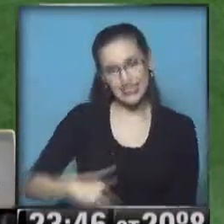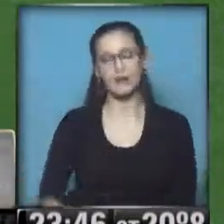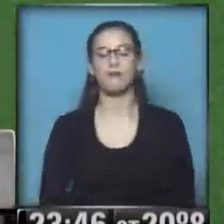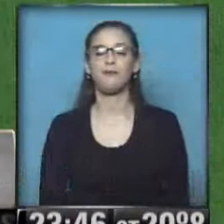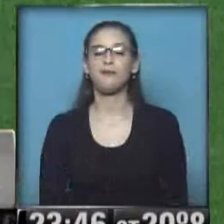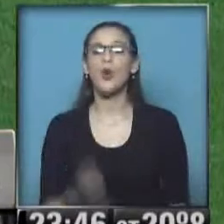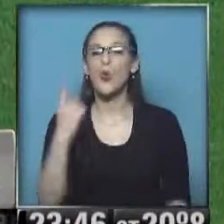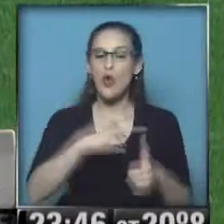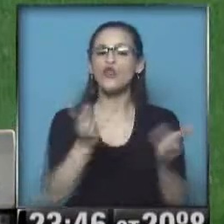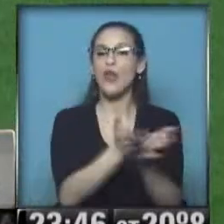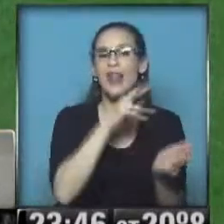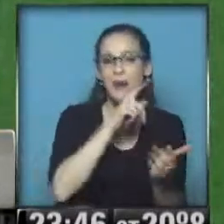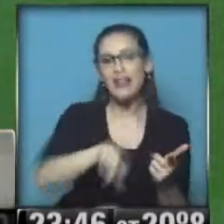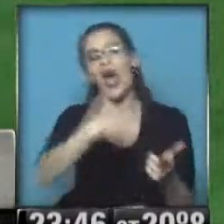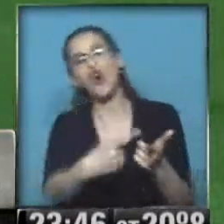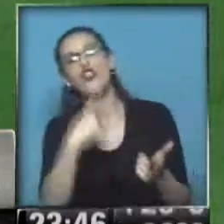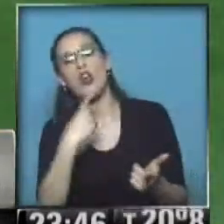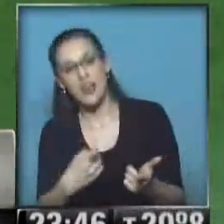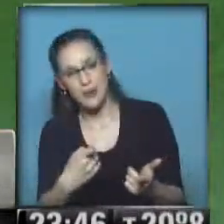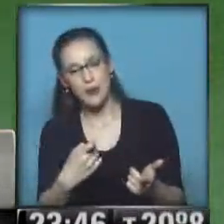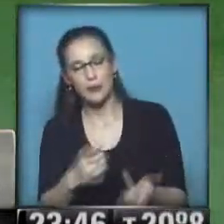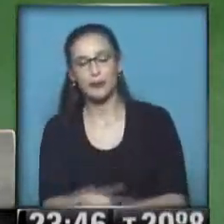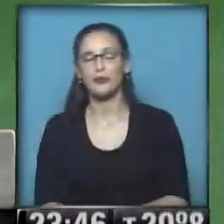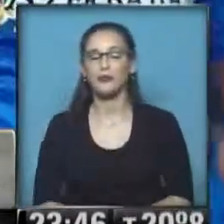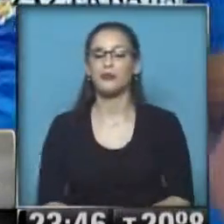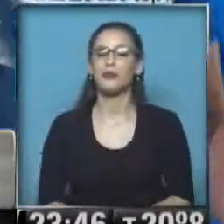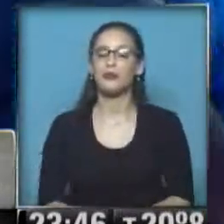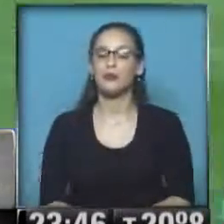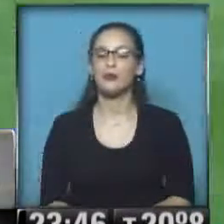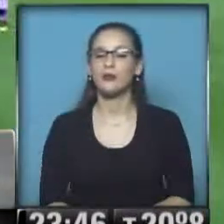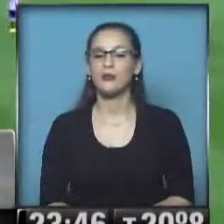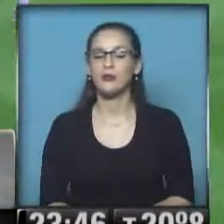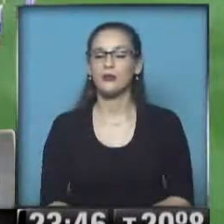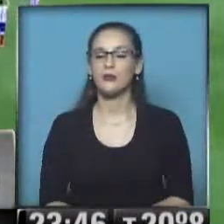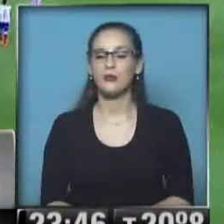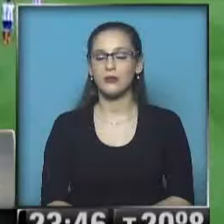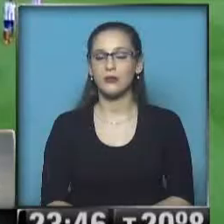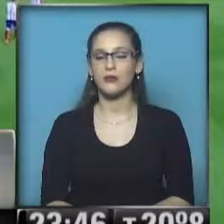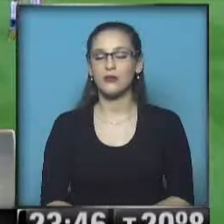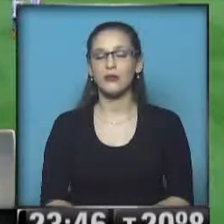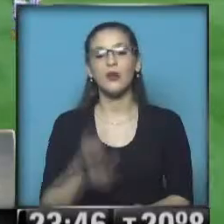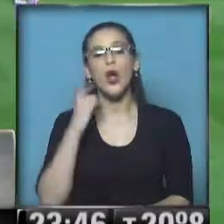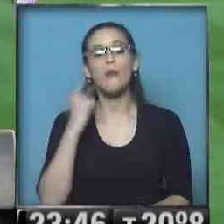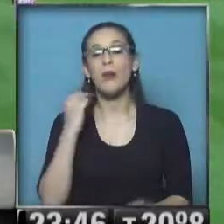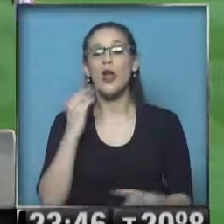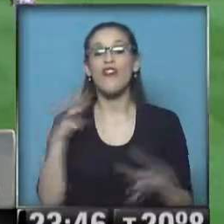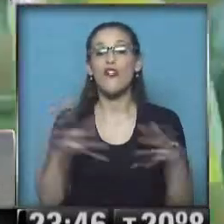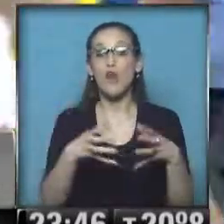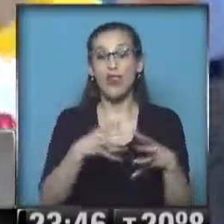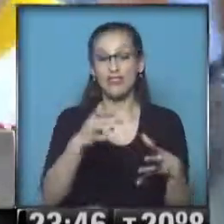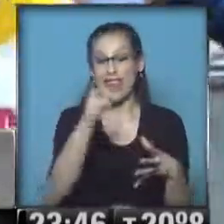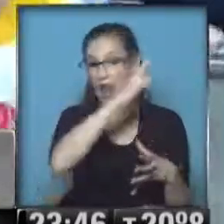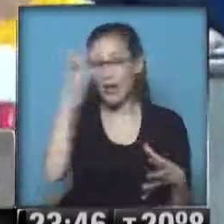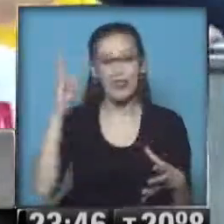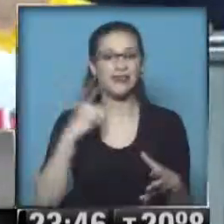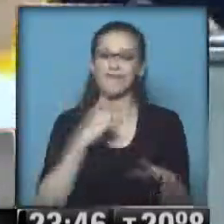River. Una de las últimas del partido, amonestado el futbolista del Real Madrid y el Atlético tras el